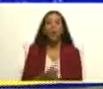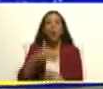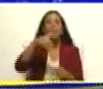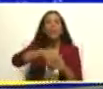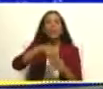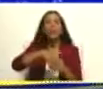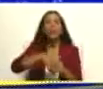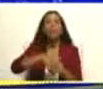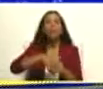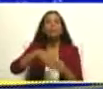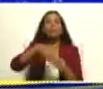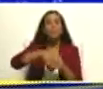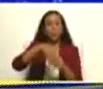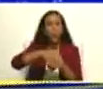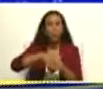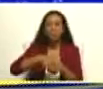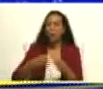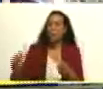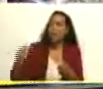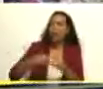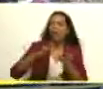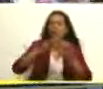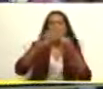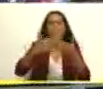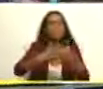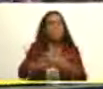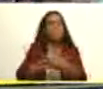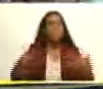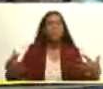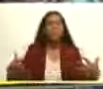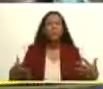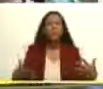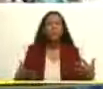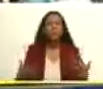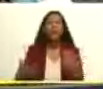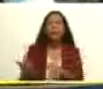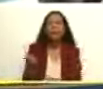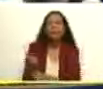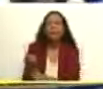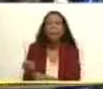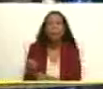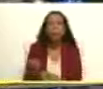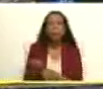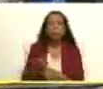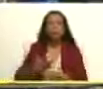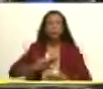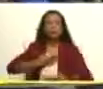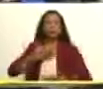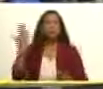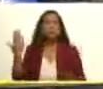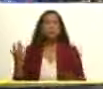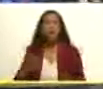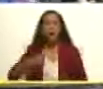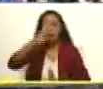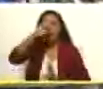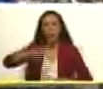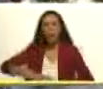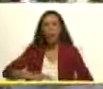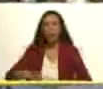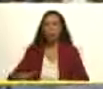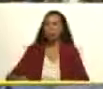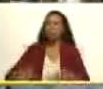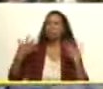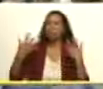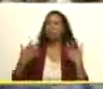voto. Voto, voto y más voto a su provocación, a su insolencia que ha indignado al pueblo